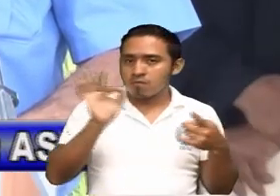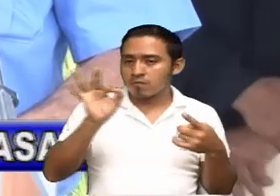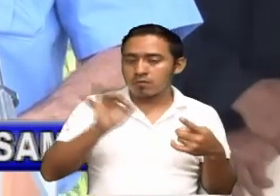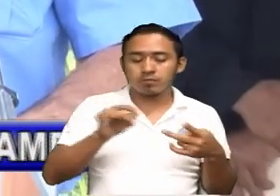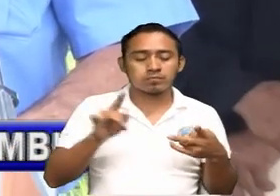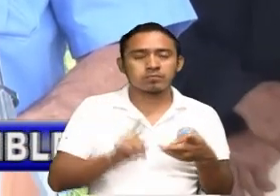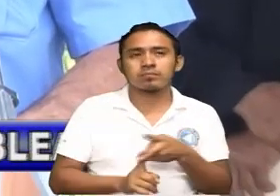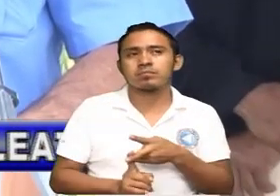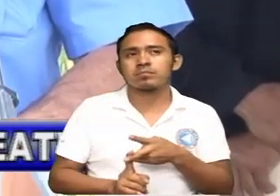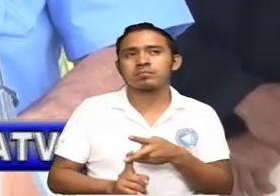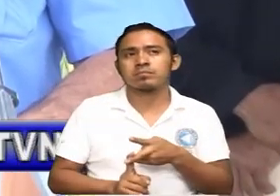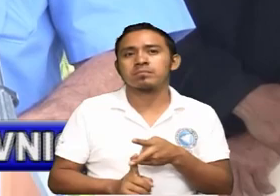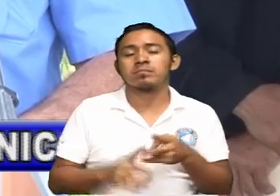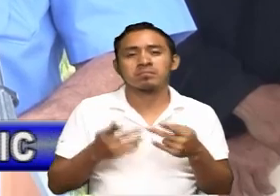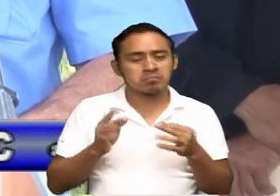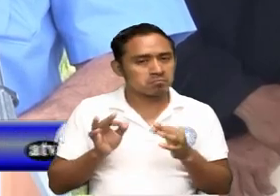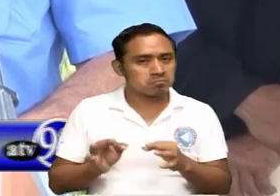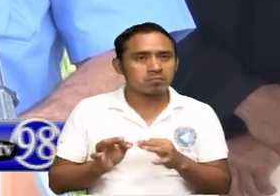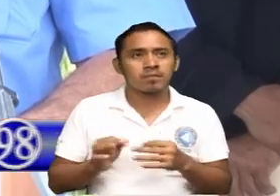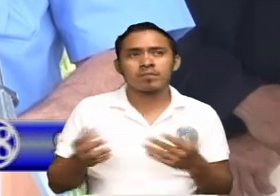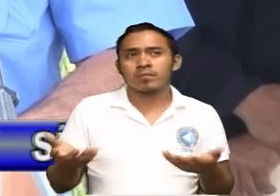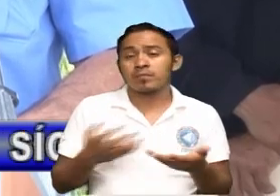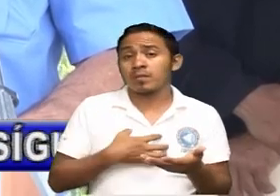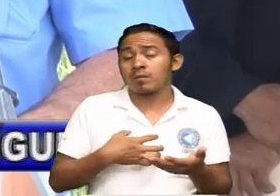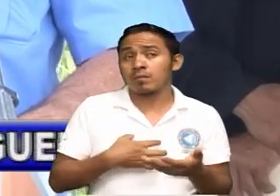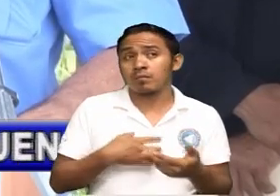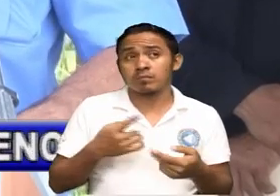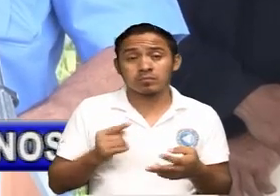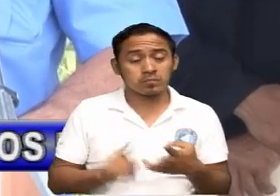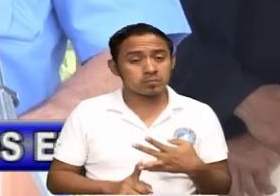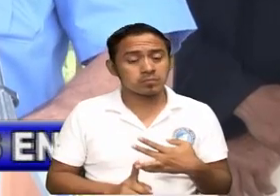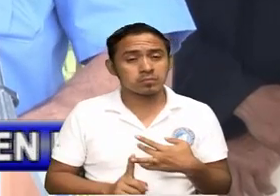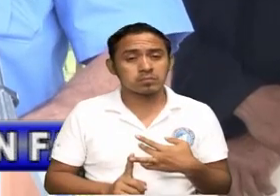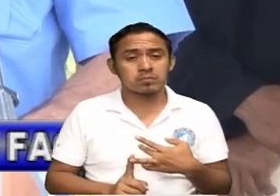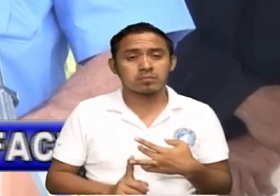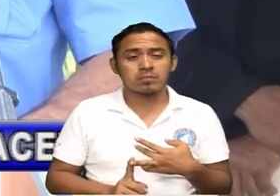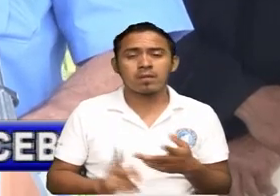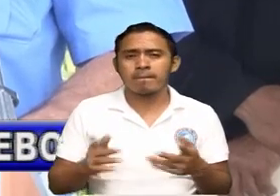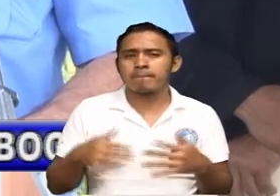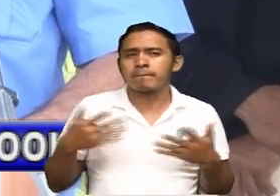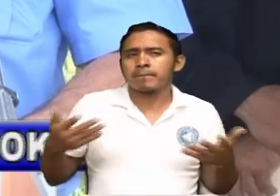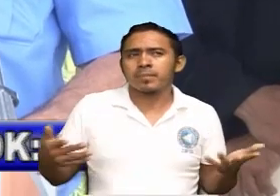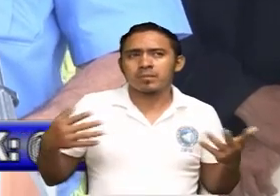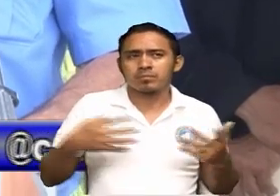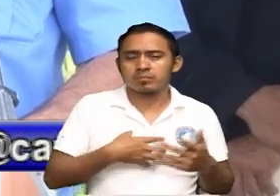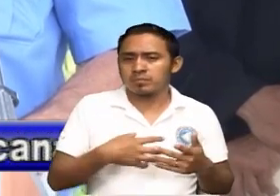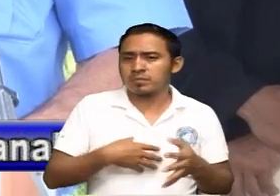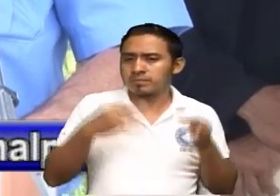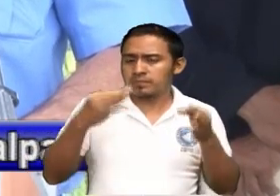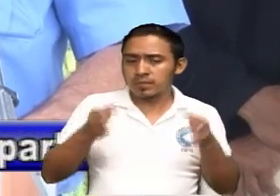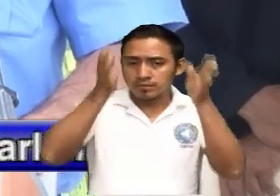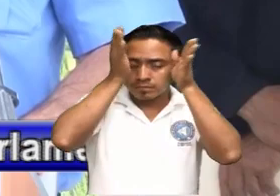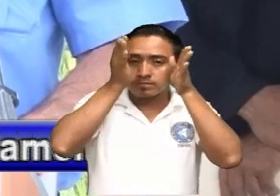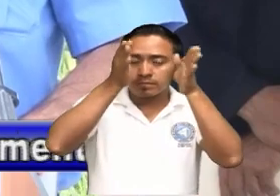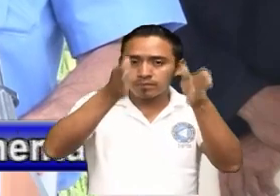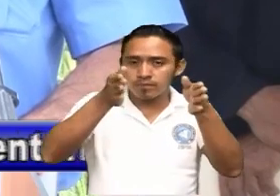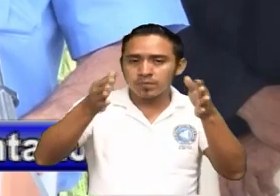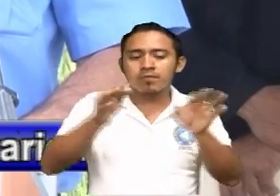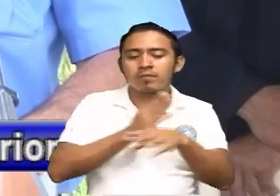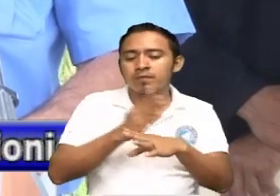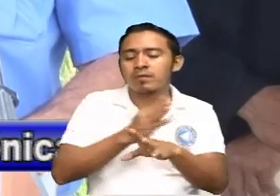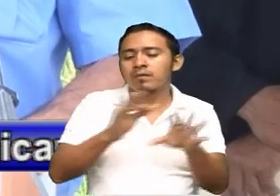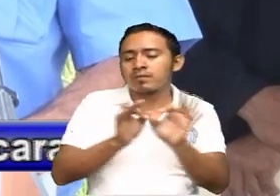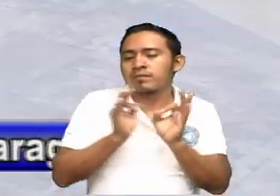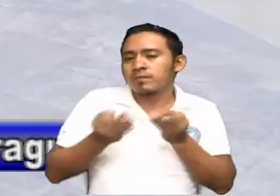mando y de especialidades de nuestra institución policial para servir mejor a las familias y